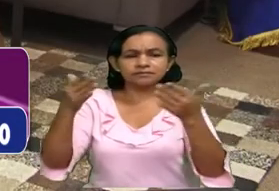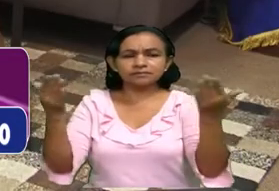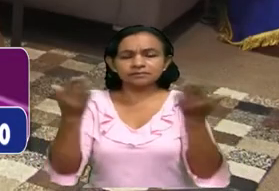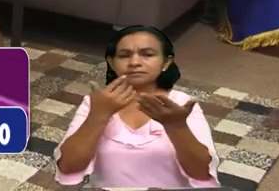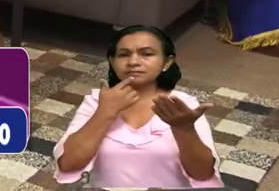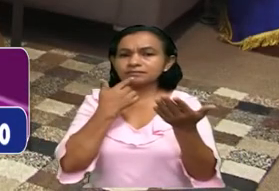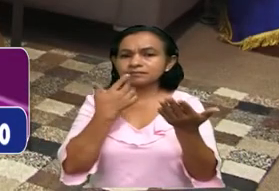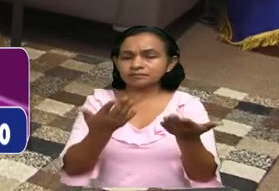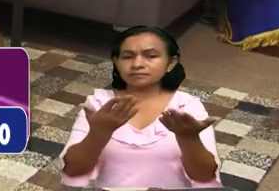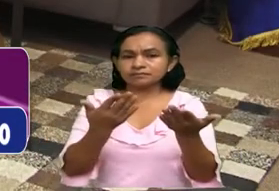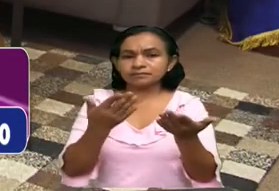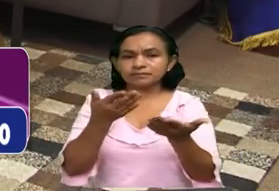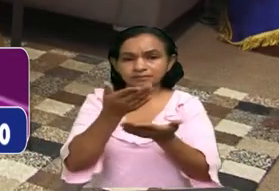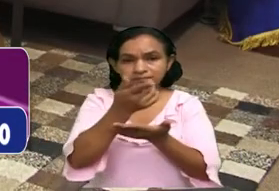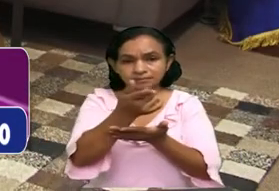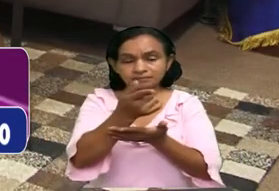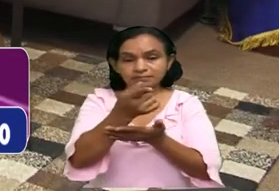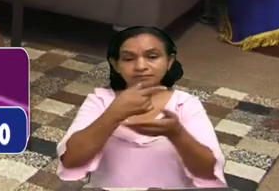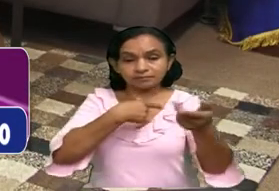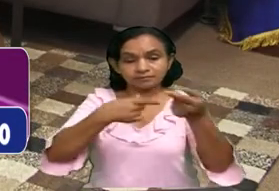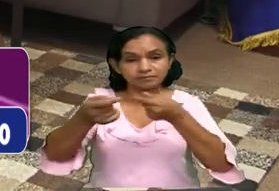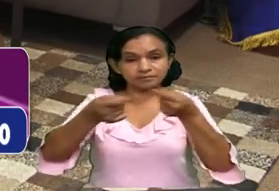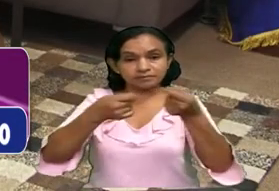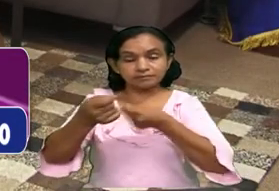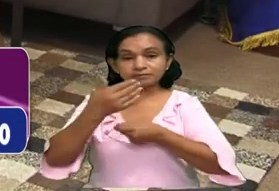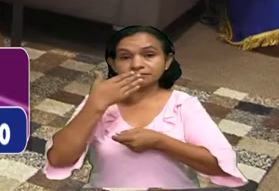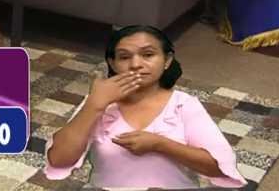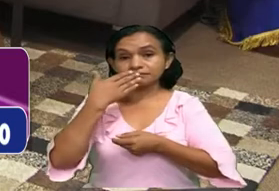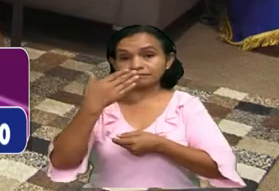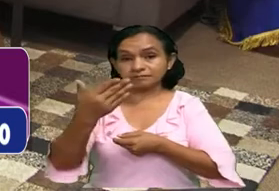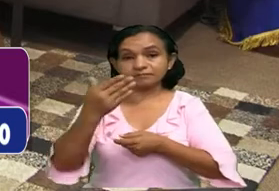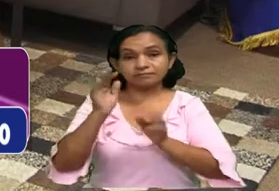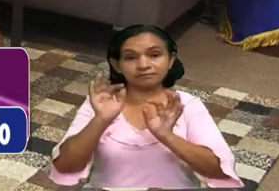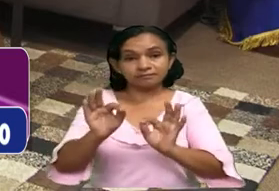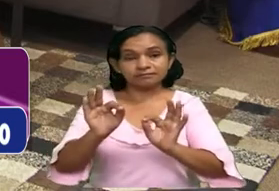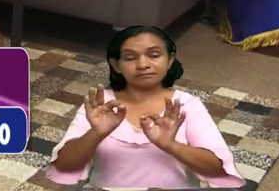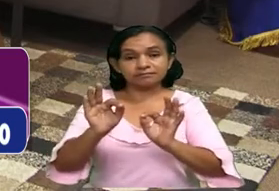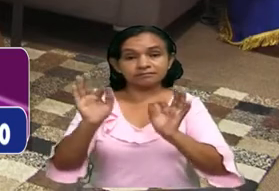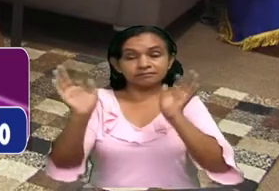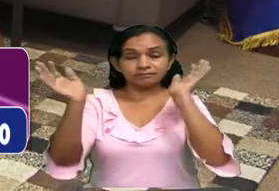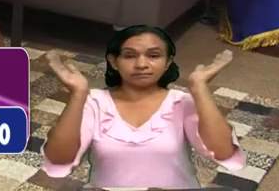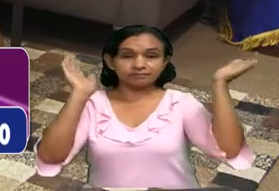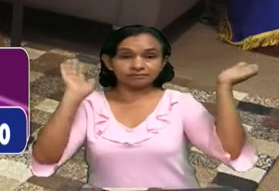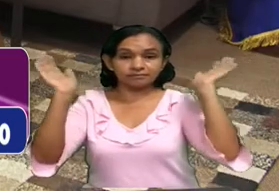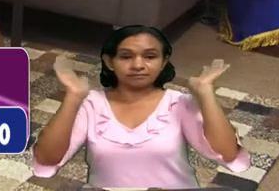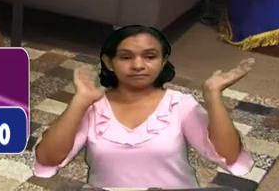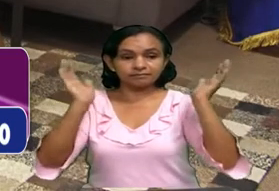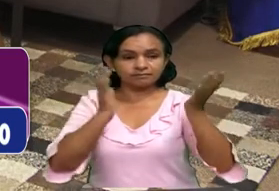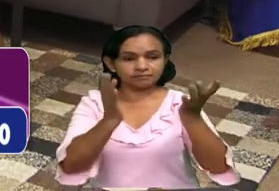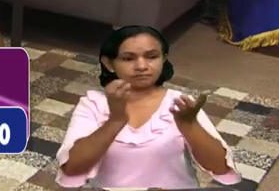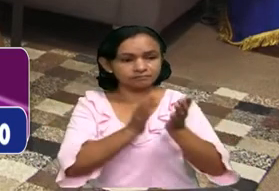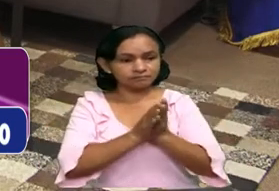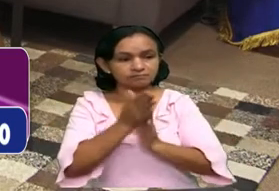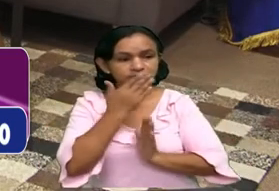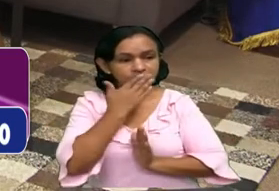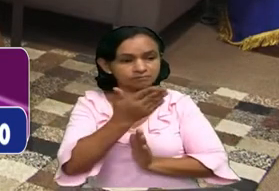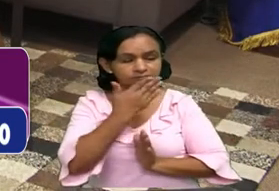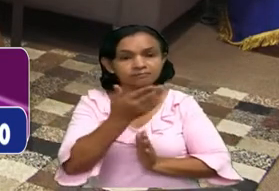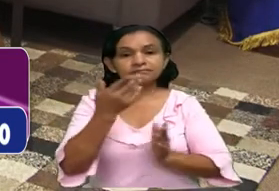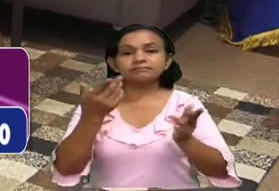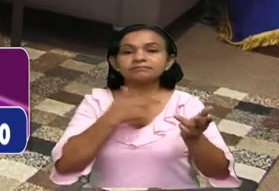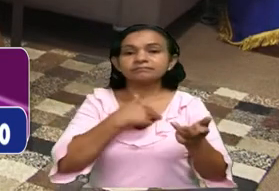lógicamente cuando vos estás comercializando calidad, entonces el mercado te está demandando calidad. ¿Qué